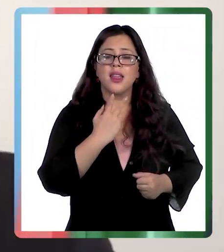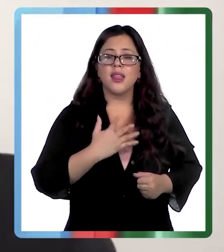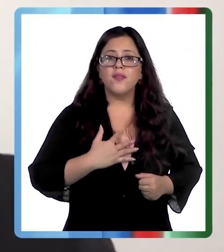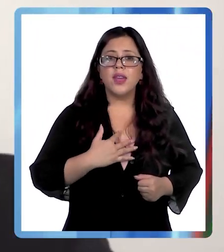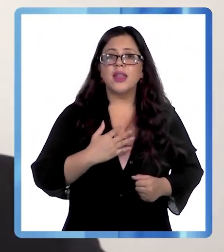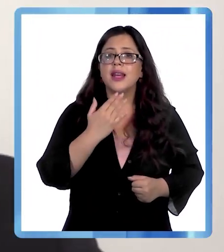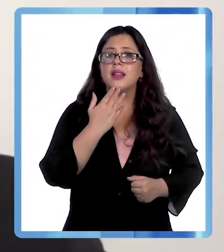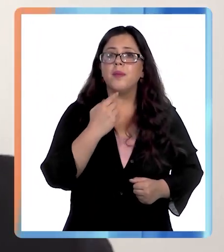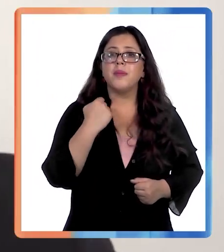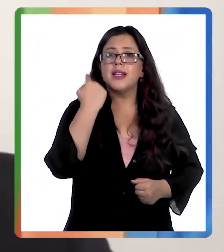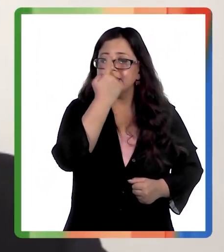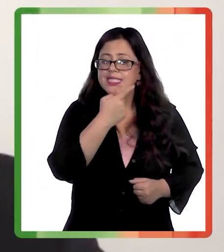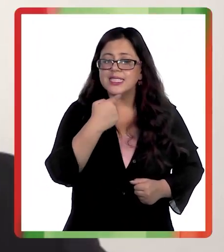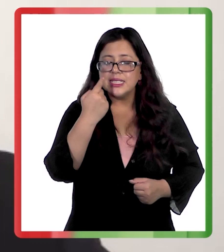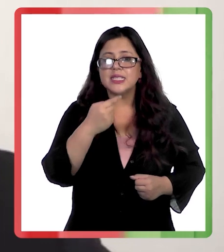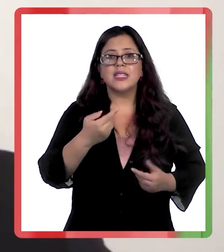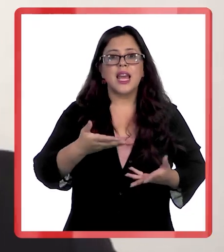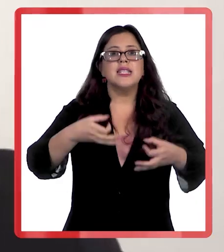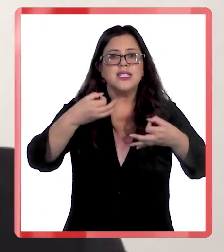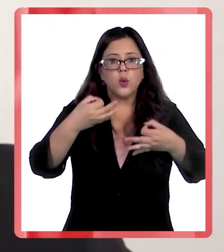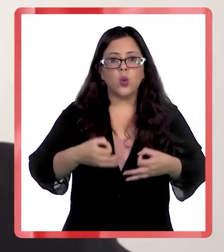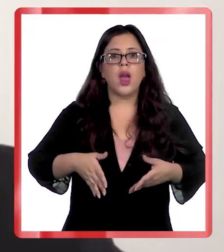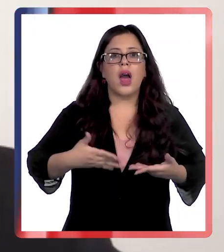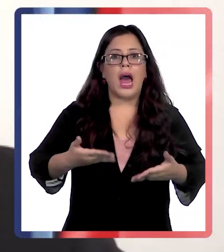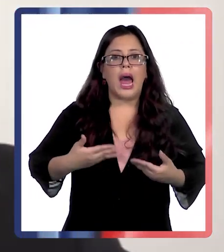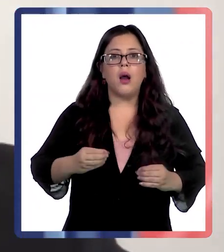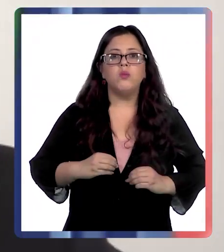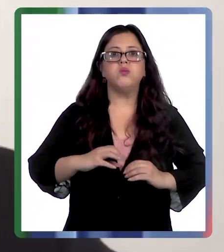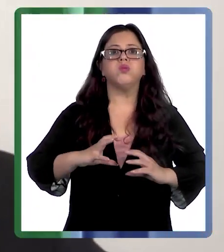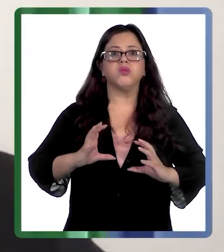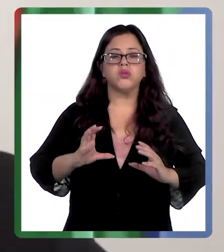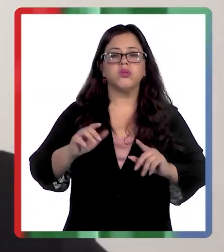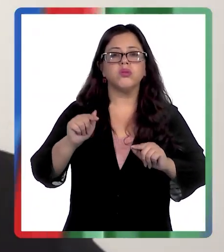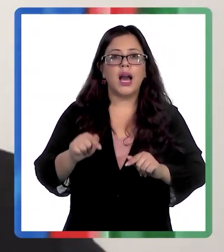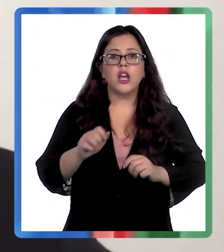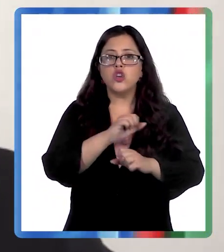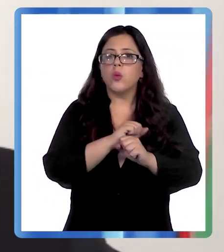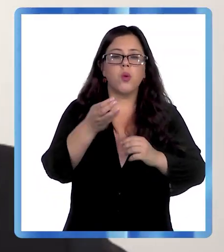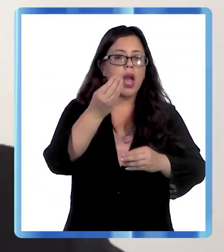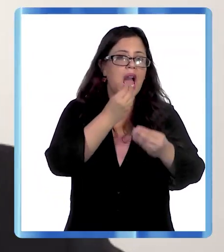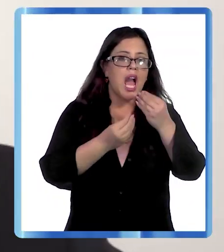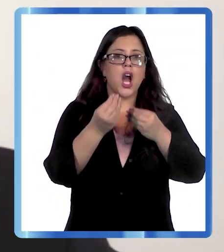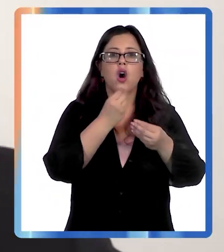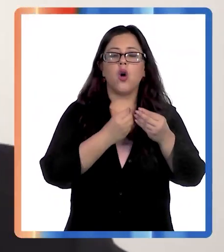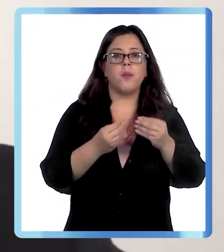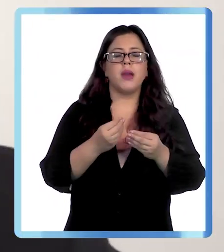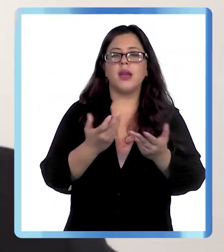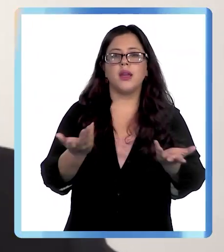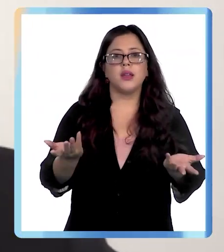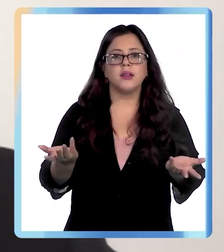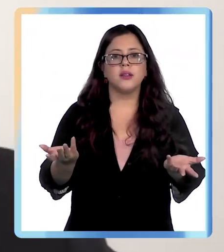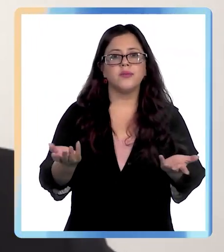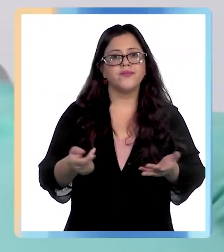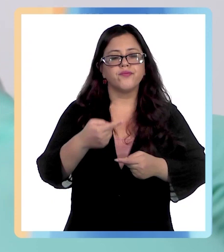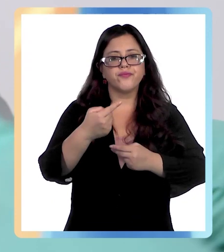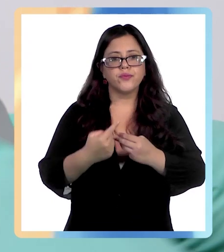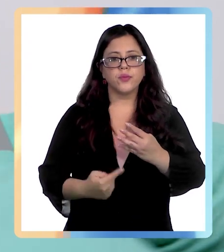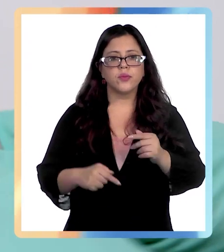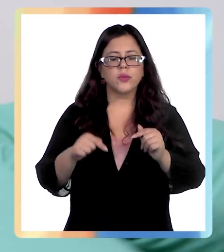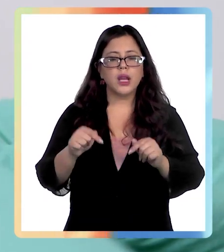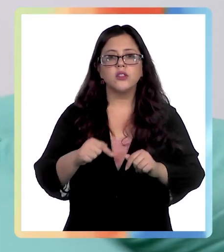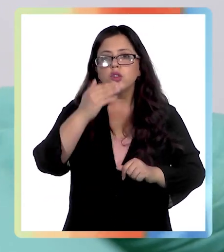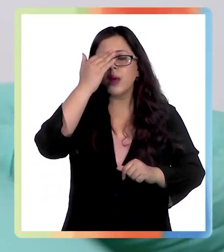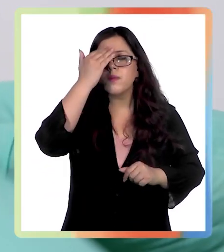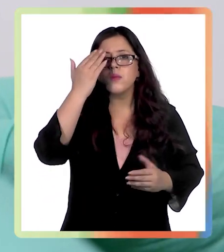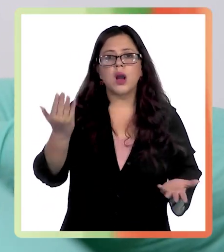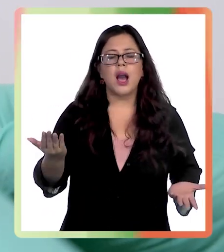por supuesto estética seguridad autoestima no pueden comer no pueden alimentarse bien etcétera